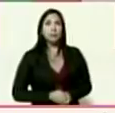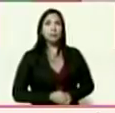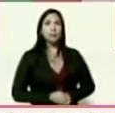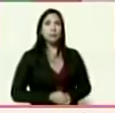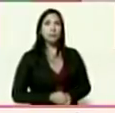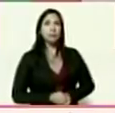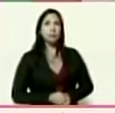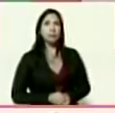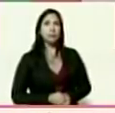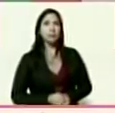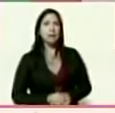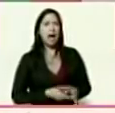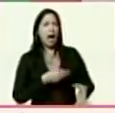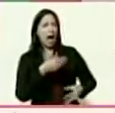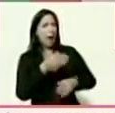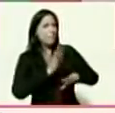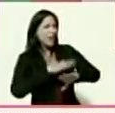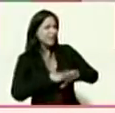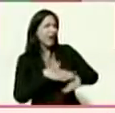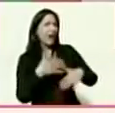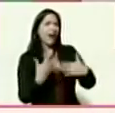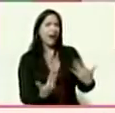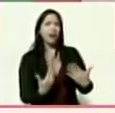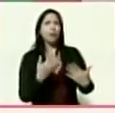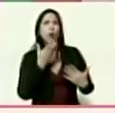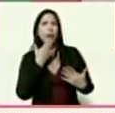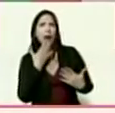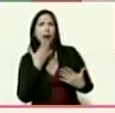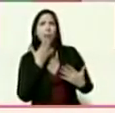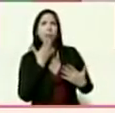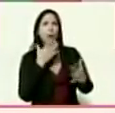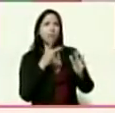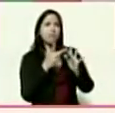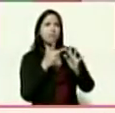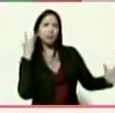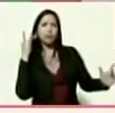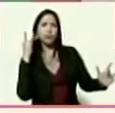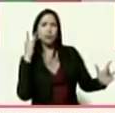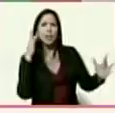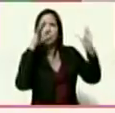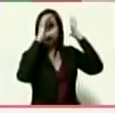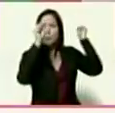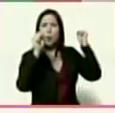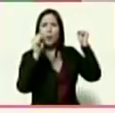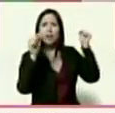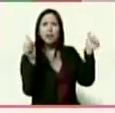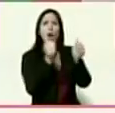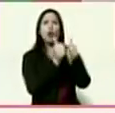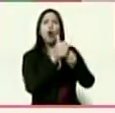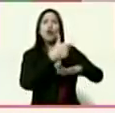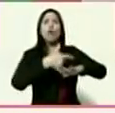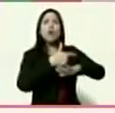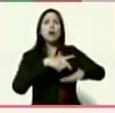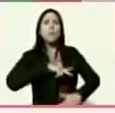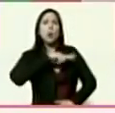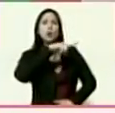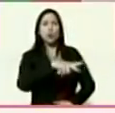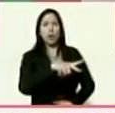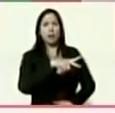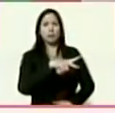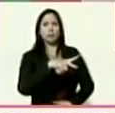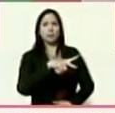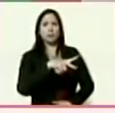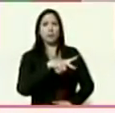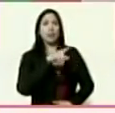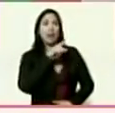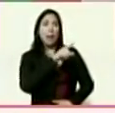esta situación podría conllevar alguna discrepancia diplomática con el gobierno portugués, debido a que ha sido uno de los, de los